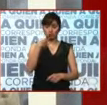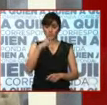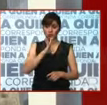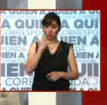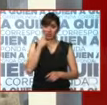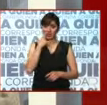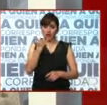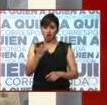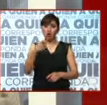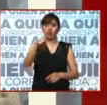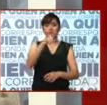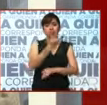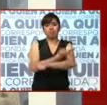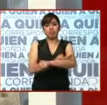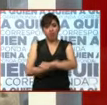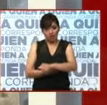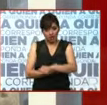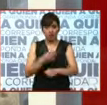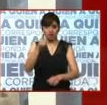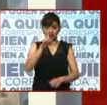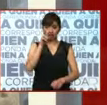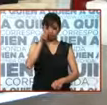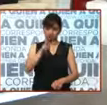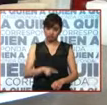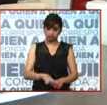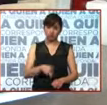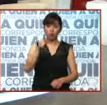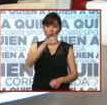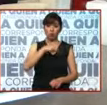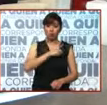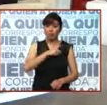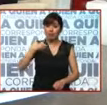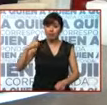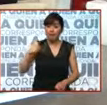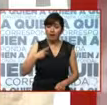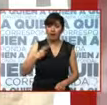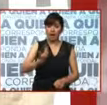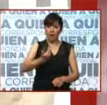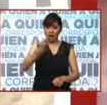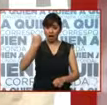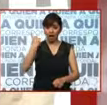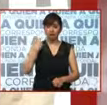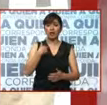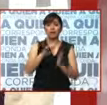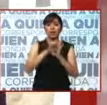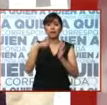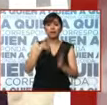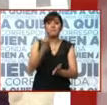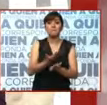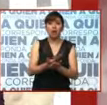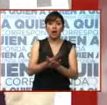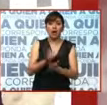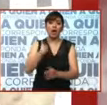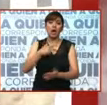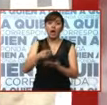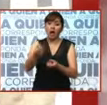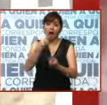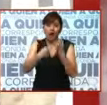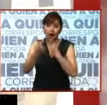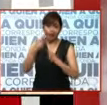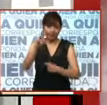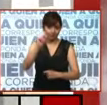ya tardío. Ya exactamente. Es tardío. Y tenemos que tener en cuenta que no tenemos que esperar este momento, ¿no? Sino que oportunamente debemos